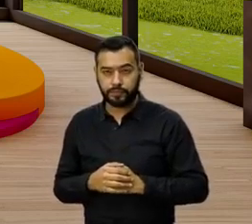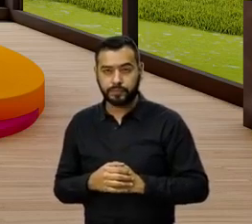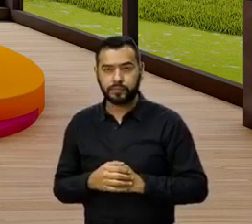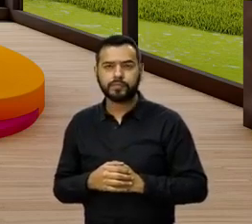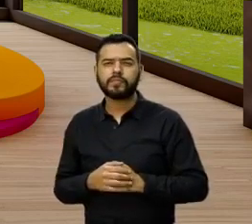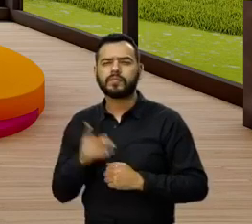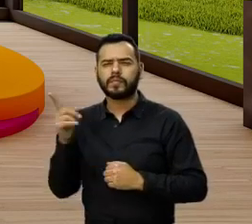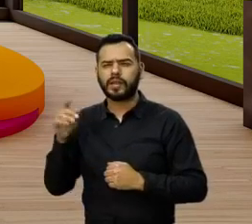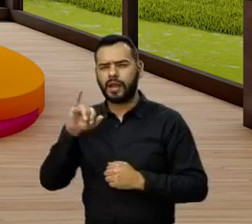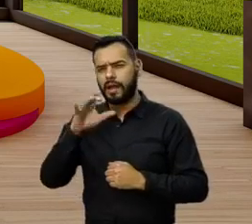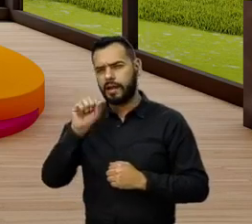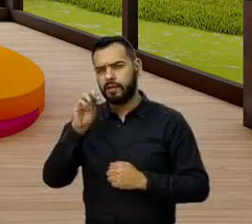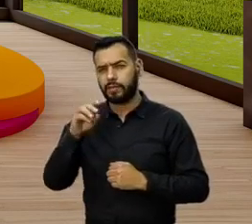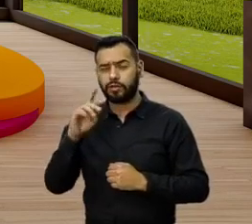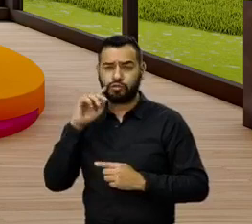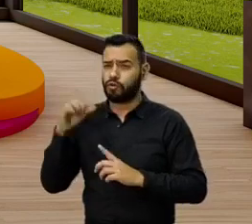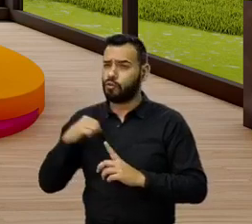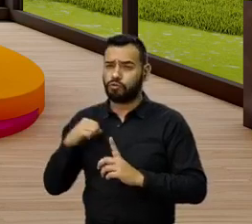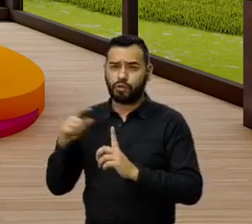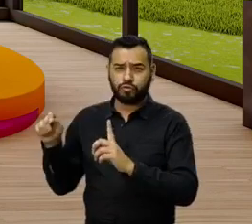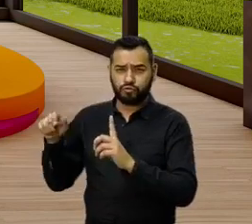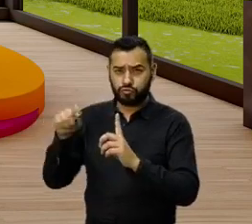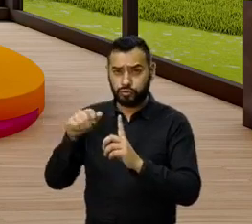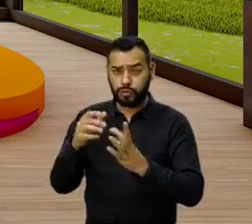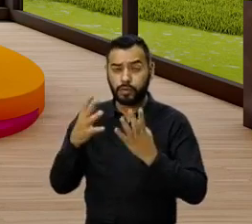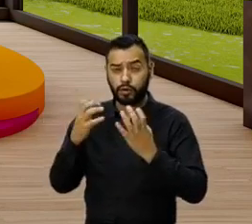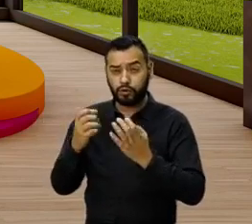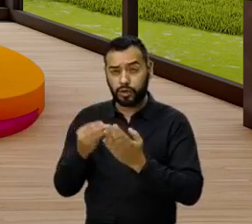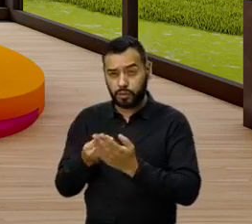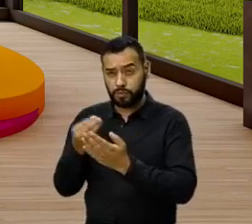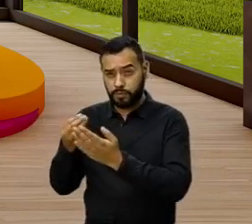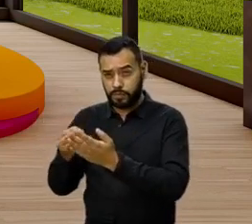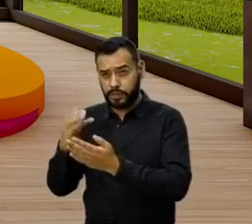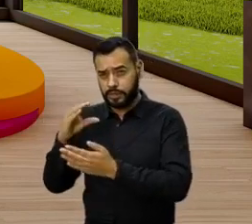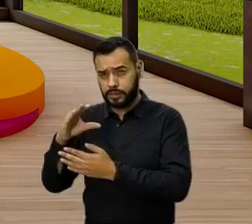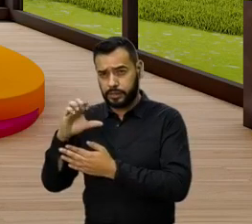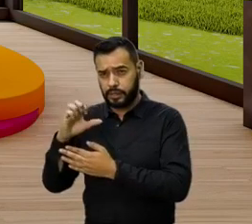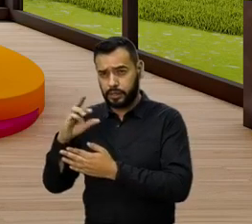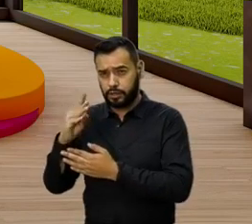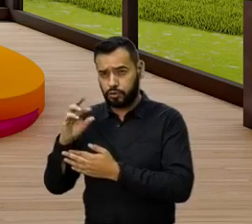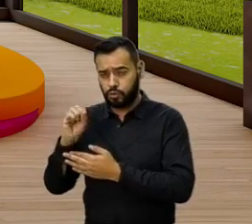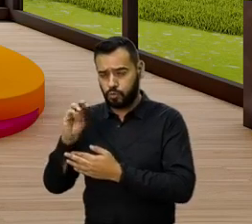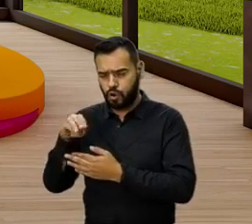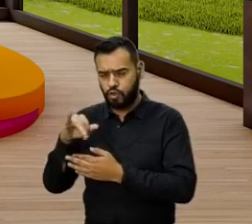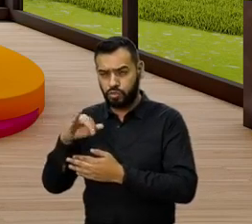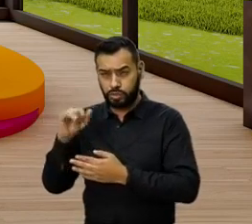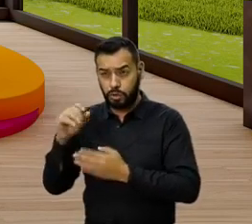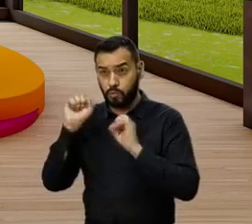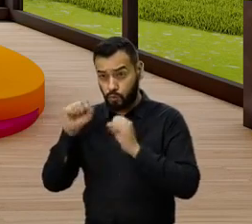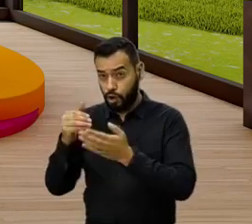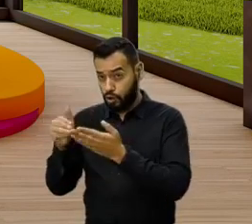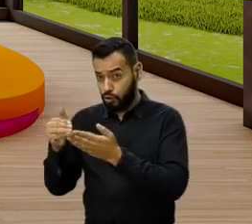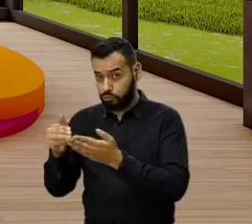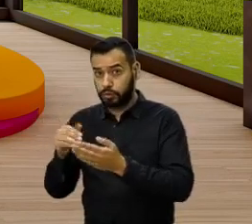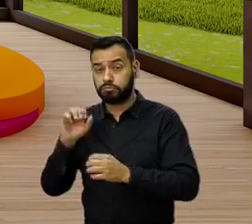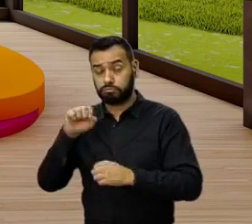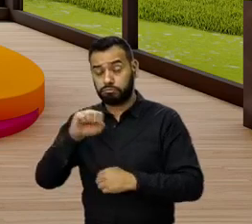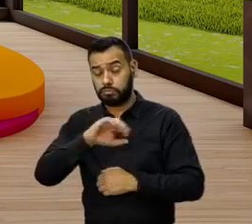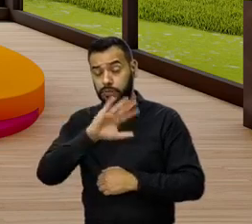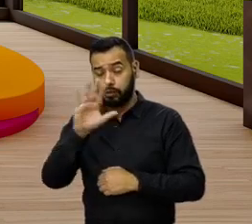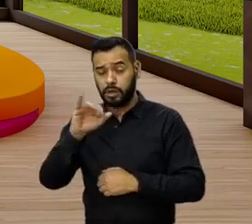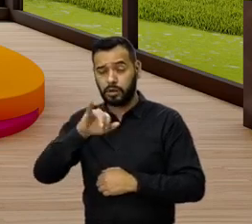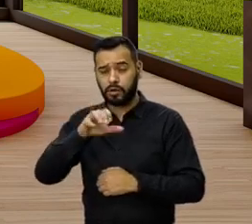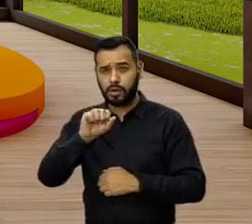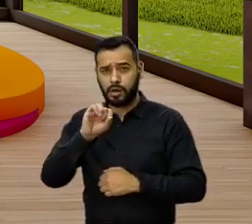a jaime molina nos dice si yo no recibo subsidio pero quiero invertir en cedro mont y puedo hacerlo claro que sí y jaime puede